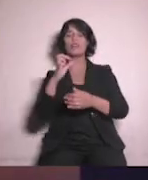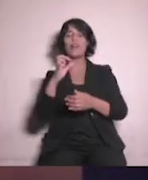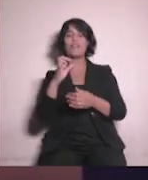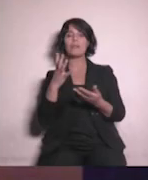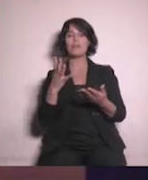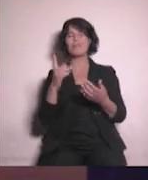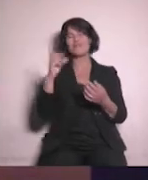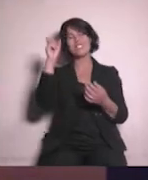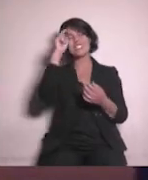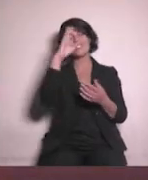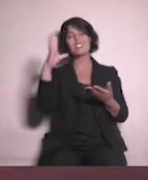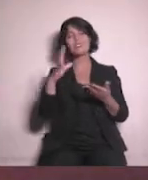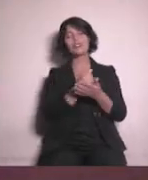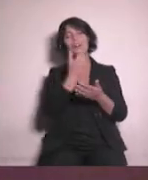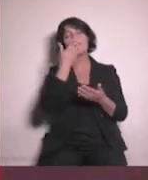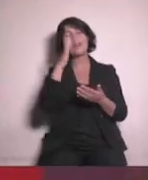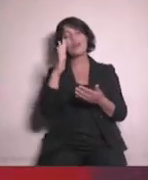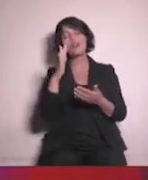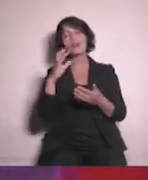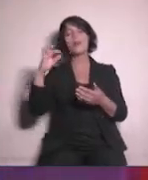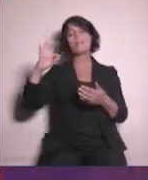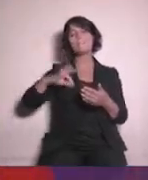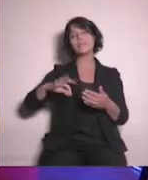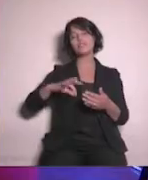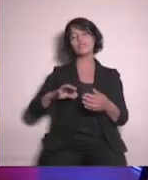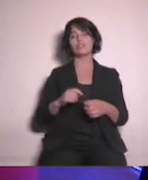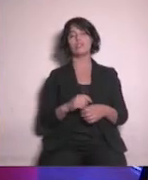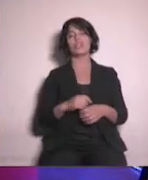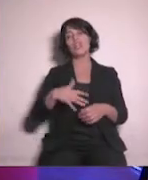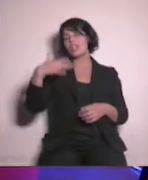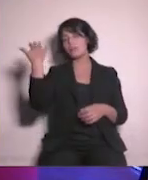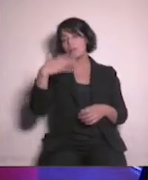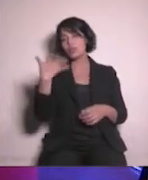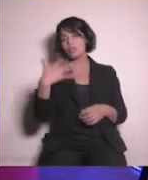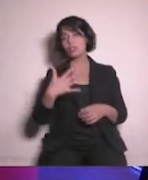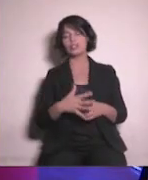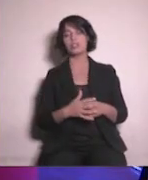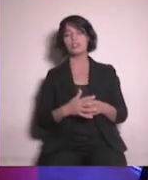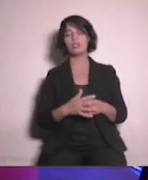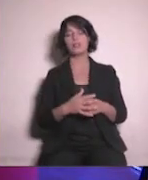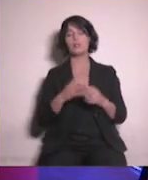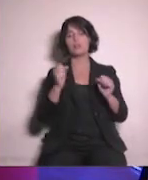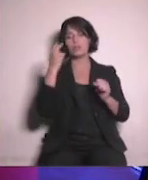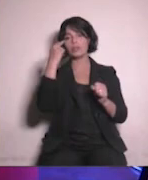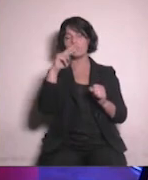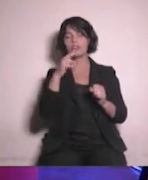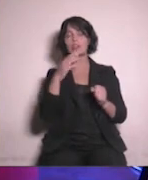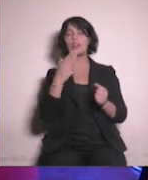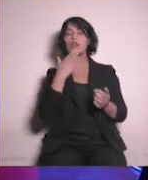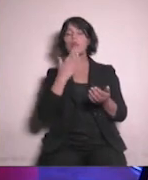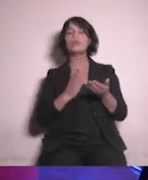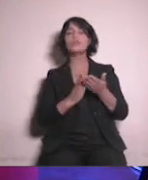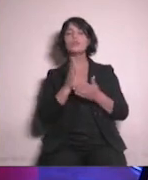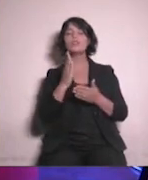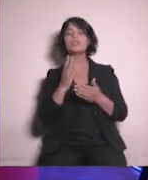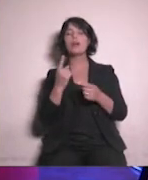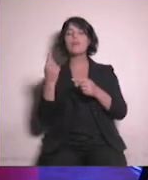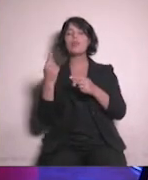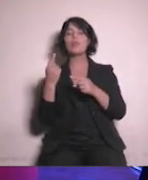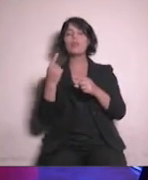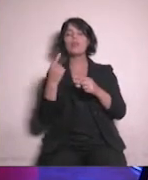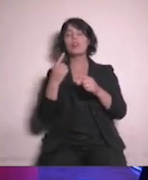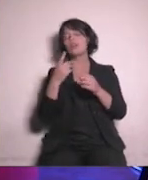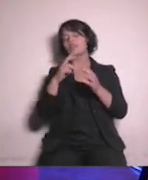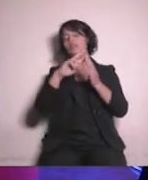difícil que se logren buenas pensiones. Ese es un punto muy importante a atacar al momento de realizar cualquier tipo